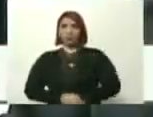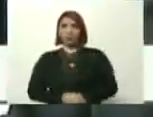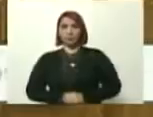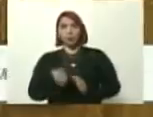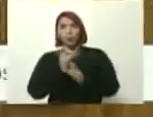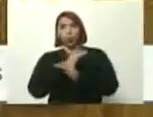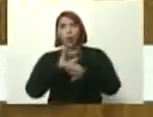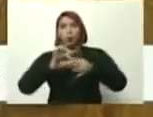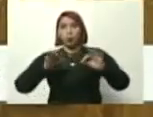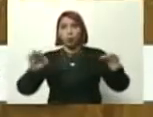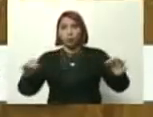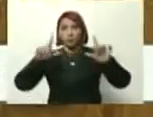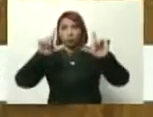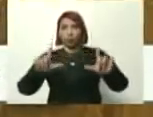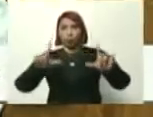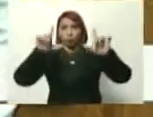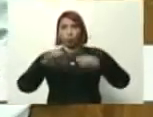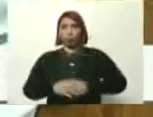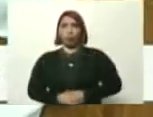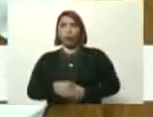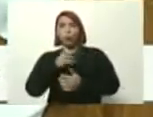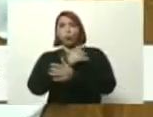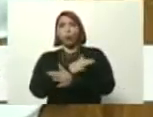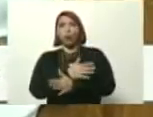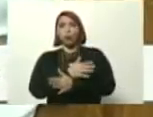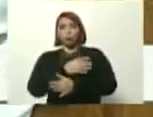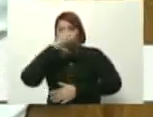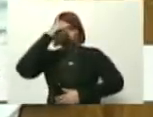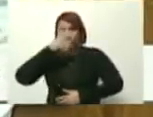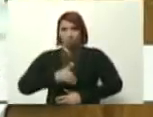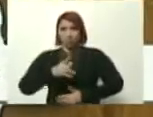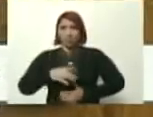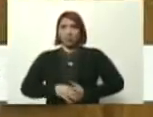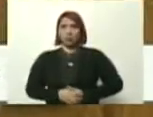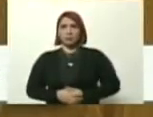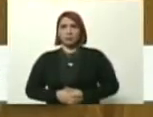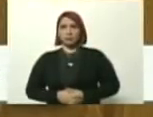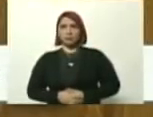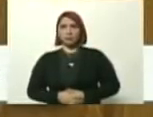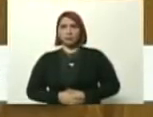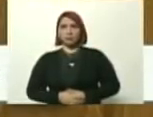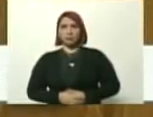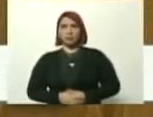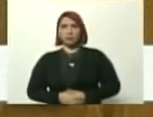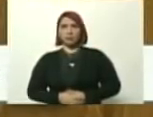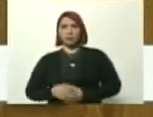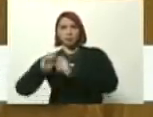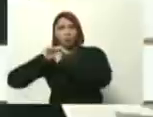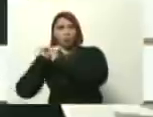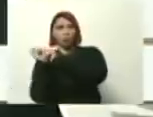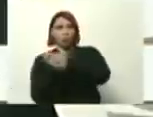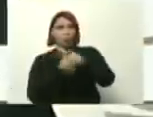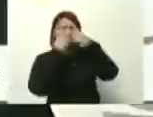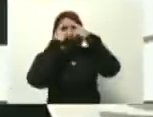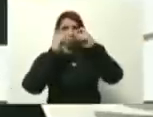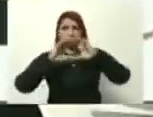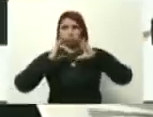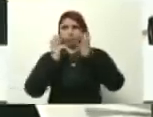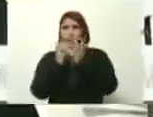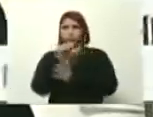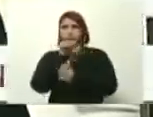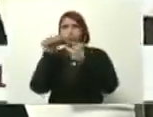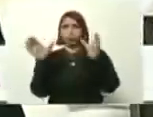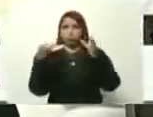Juegos Olímpicos de Tokio, en los Juegos Paralímpicos, en el Béisbol Mundial